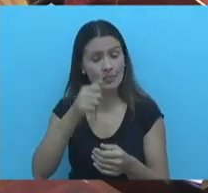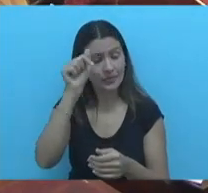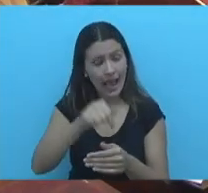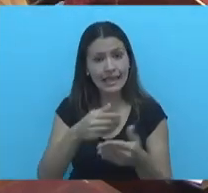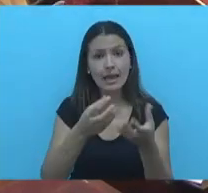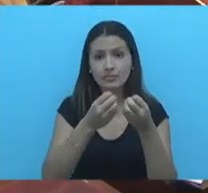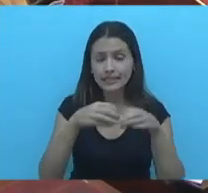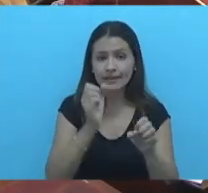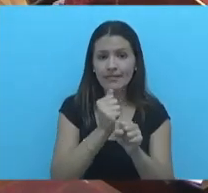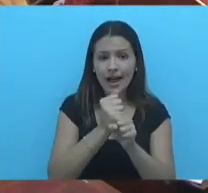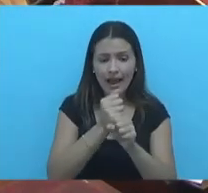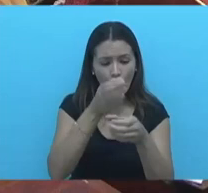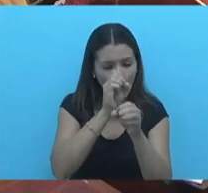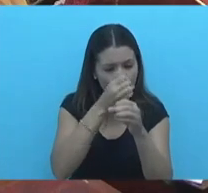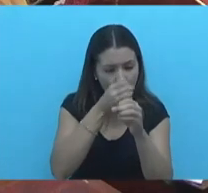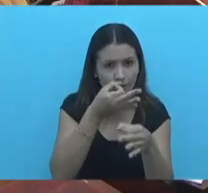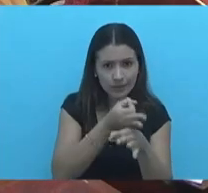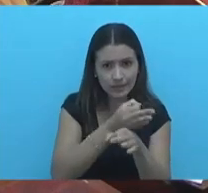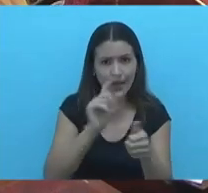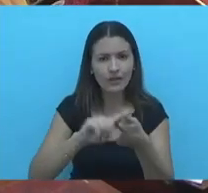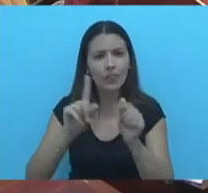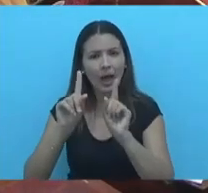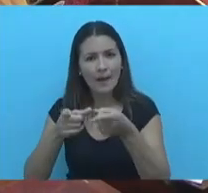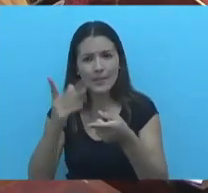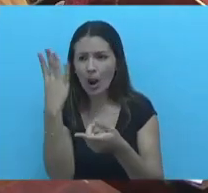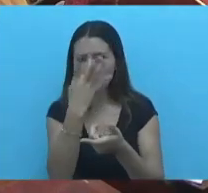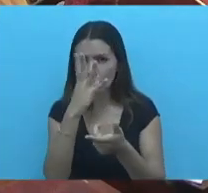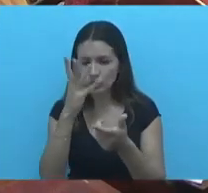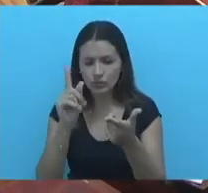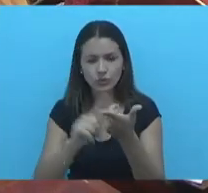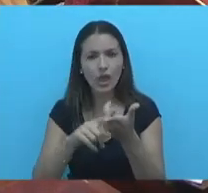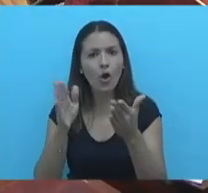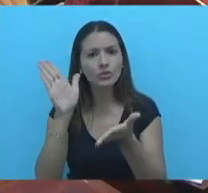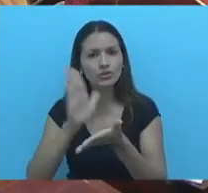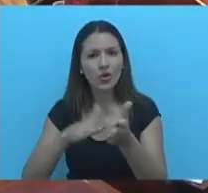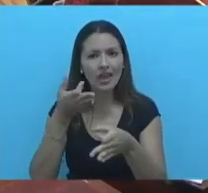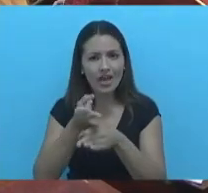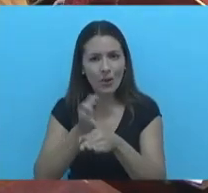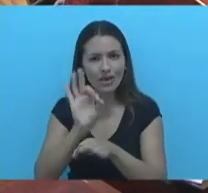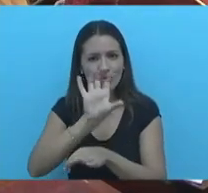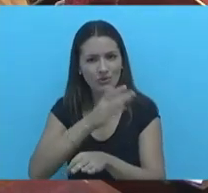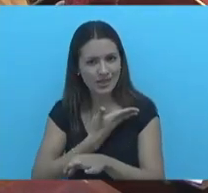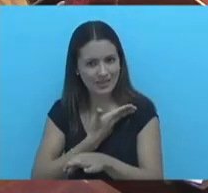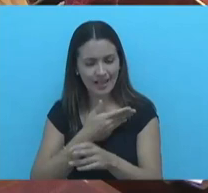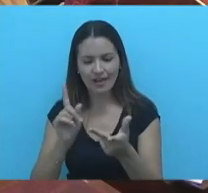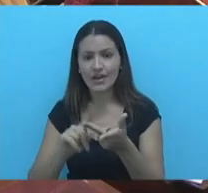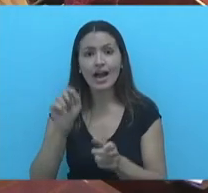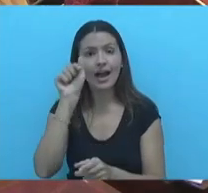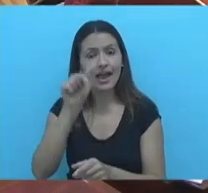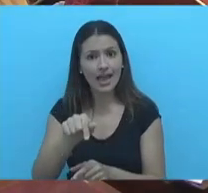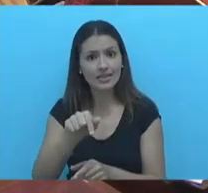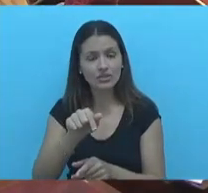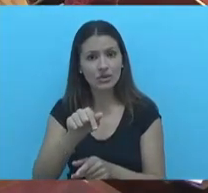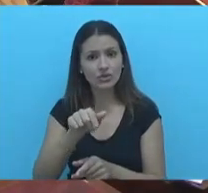laboratorio pedagógico y de un museo interactivo de la educación santafesina. El laboratorio y el museo aludido se constituirán